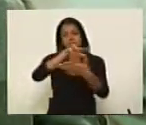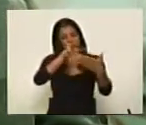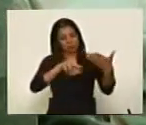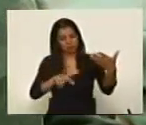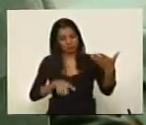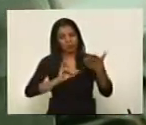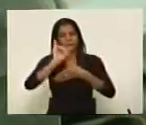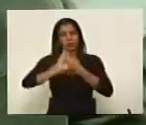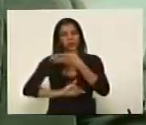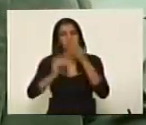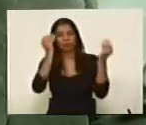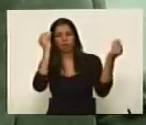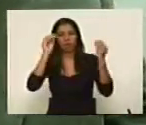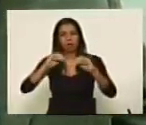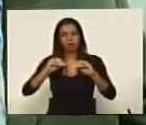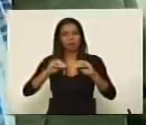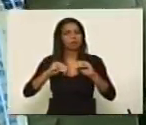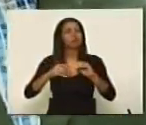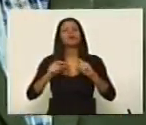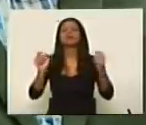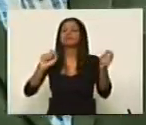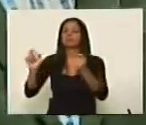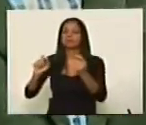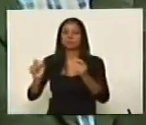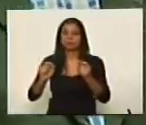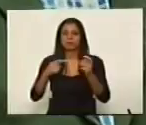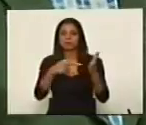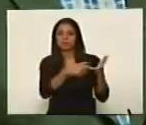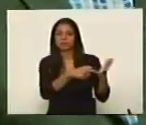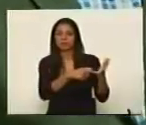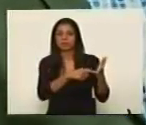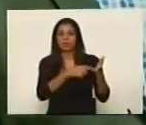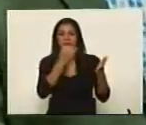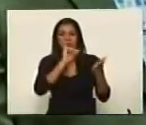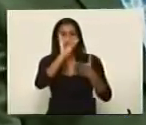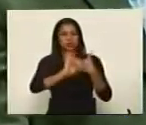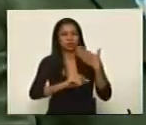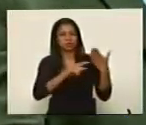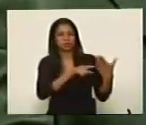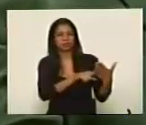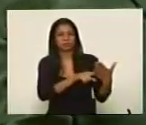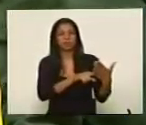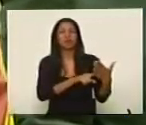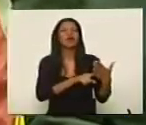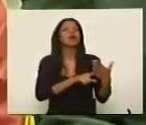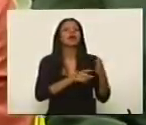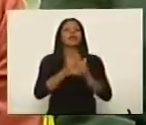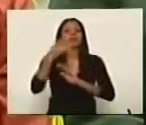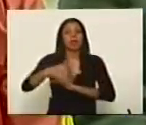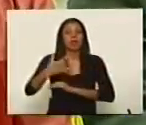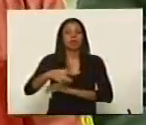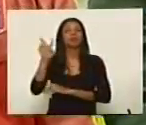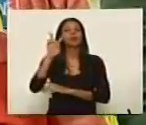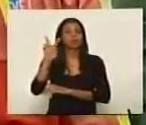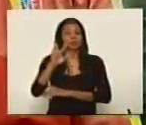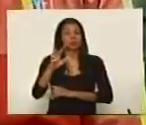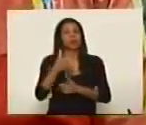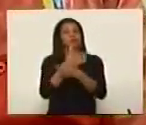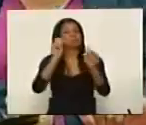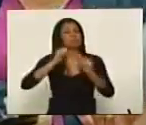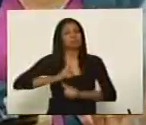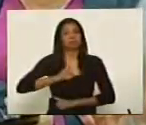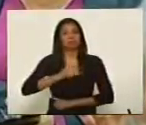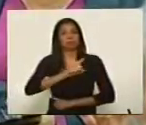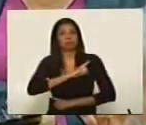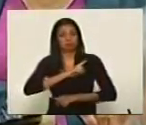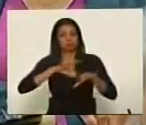referido proyecto de acuerdo. Sometido a votación, el acuerdo constituyente de los legítimos y soberanos derechos de Venezuela sobre el